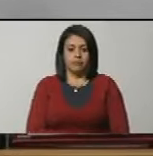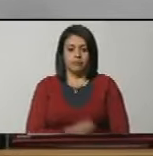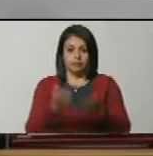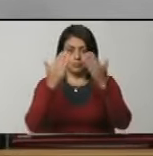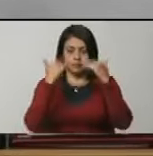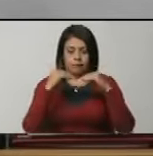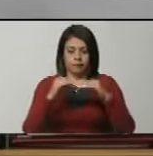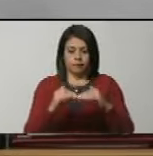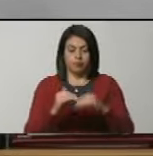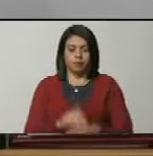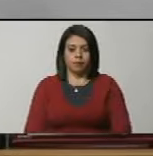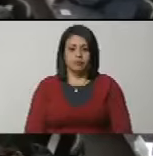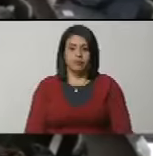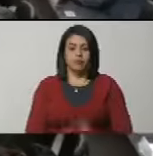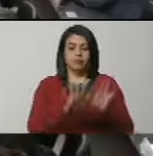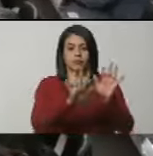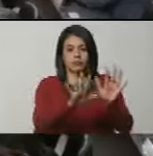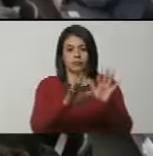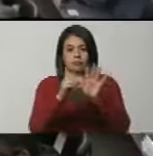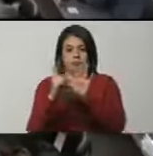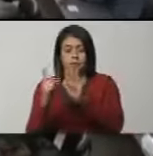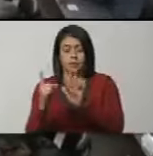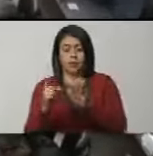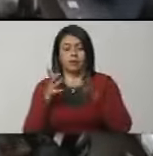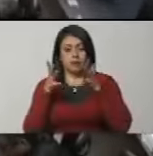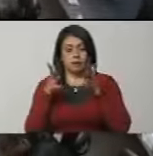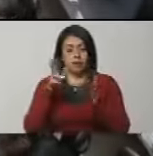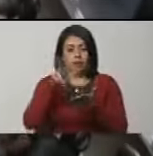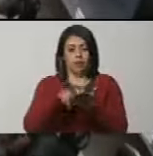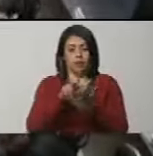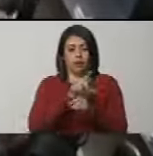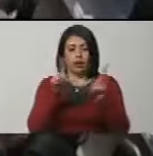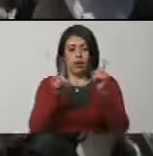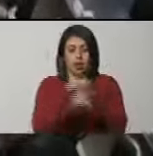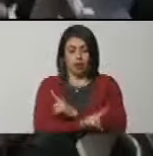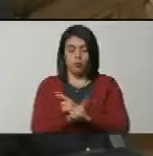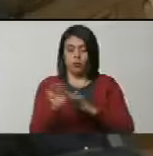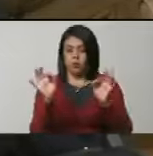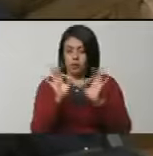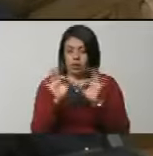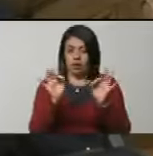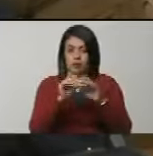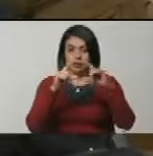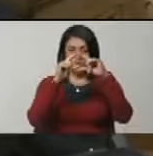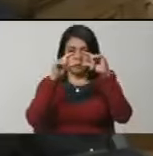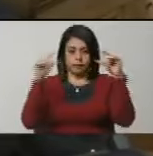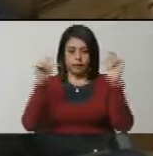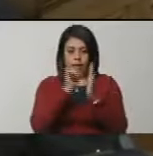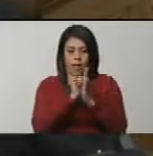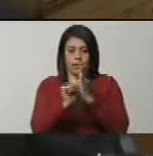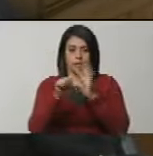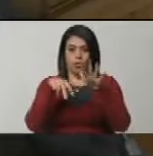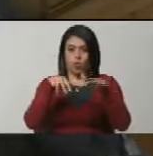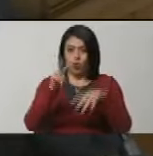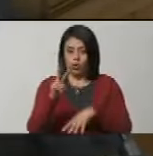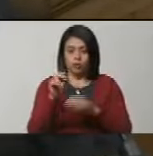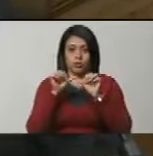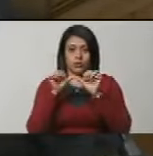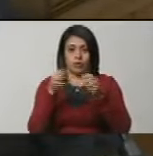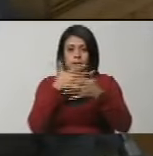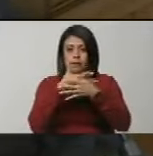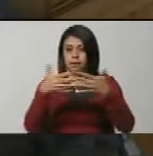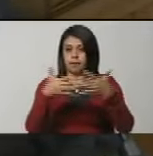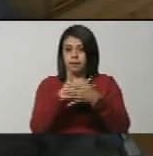Siguiente, ciudadana secretaria. Vigésimo sexto. Se sugiere aprobar sin modificación la denominación del epígrafe del artículo 12, quedando